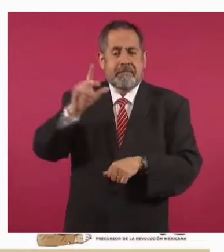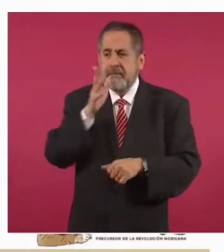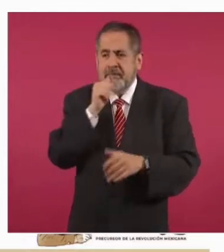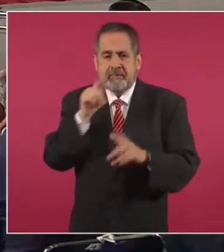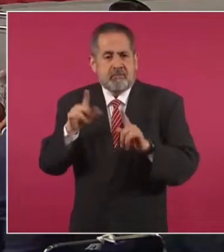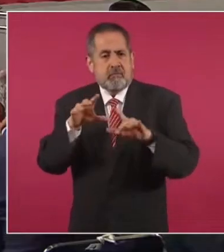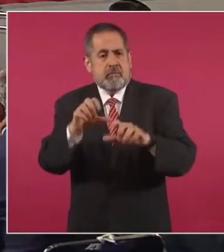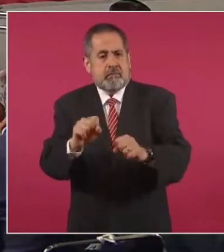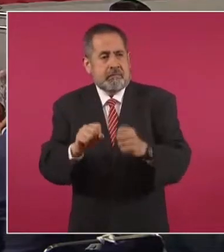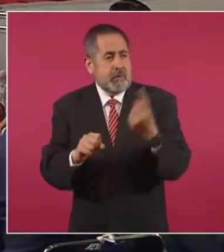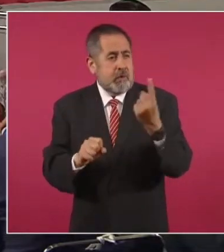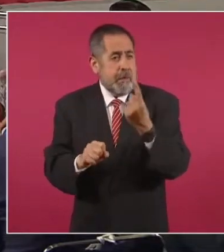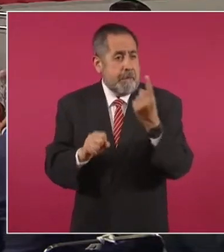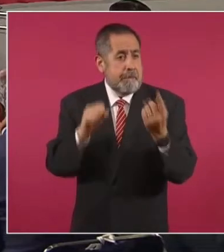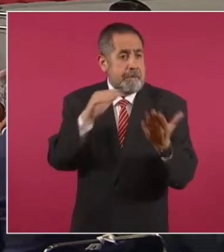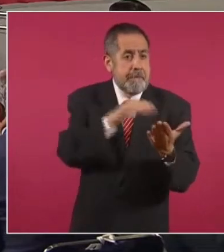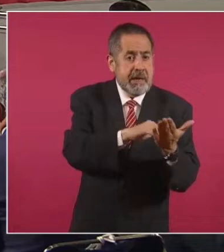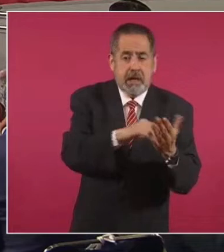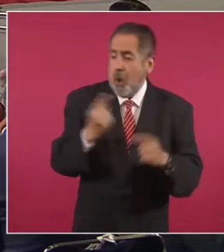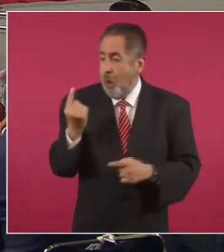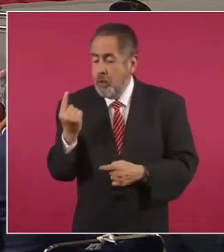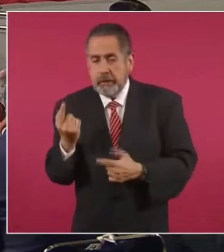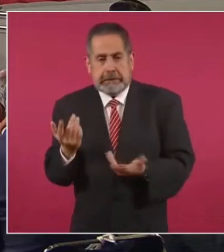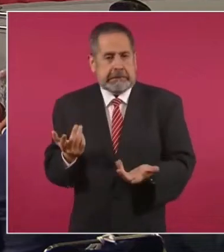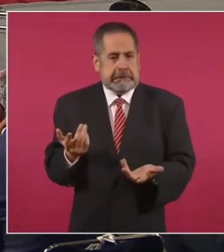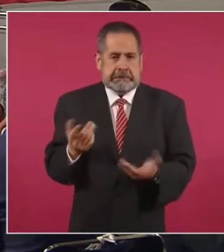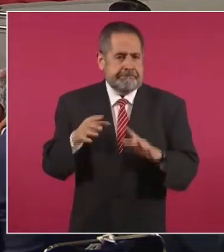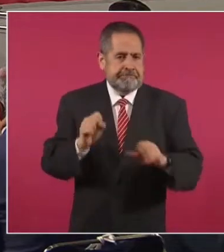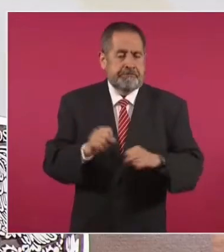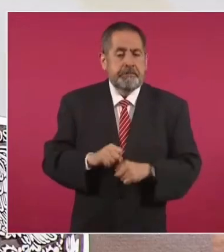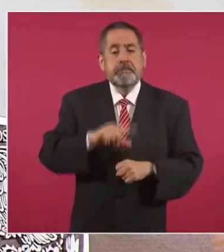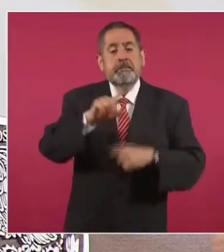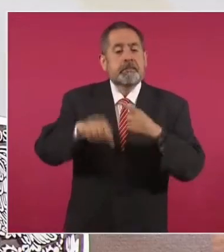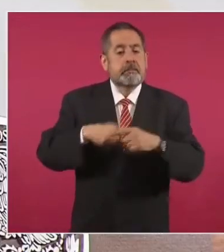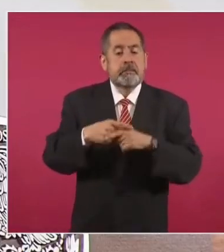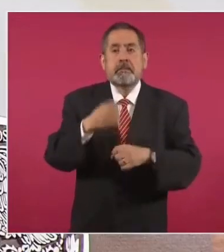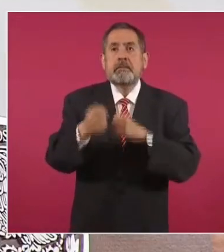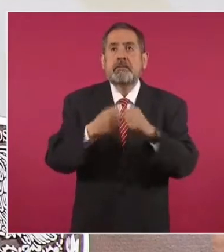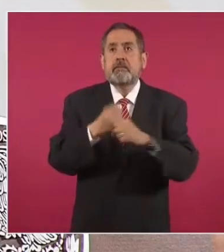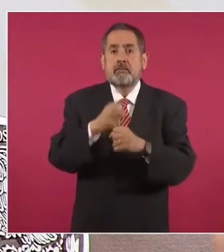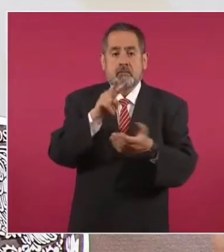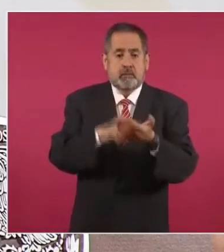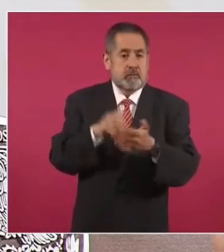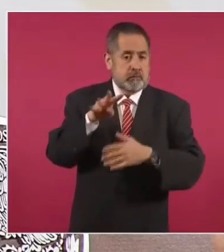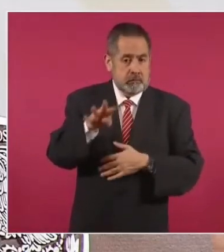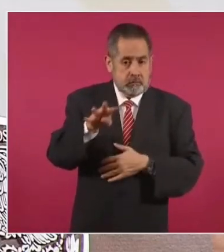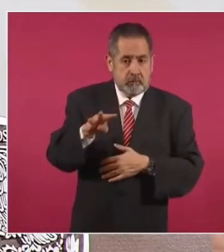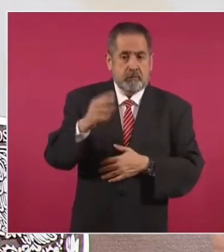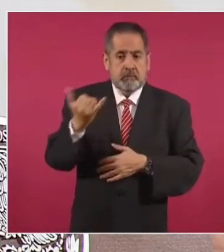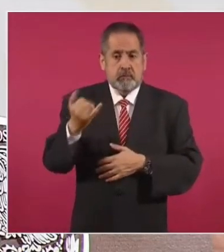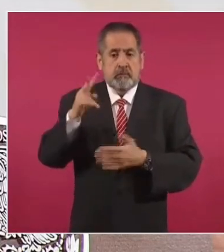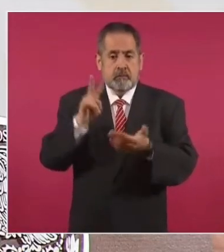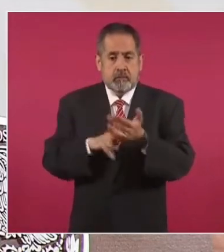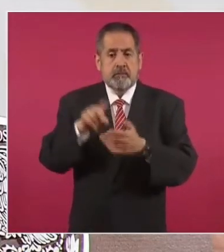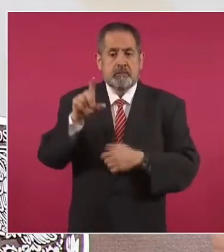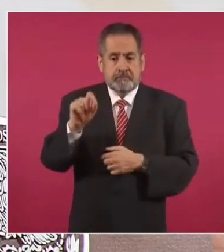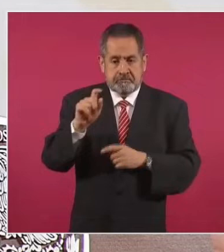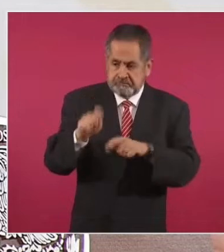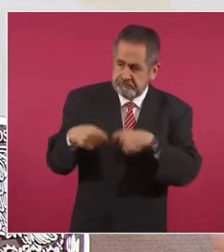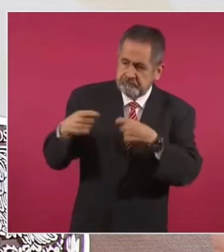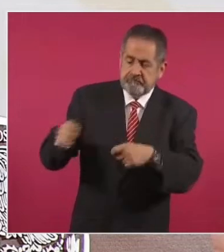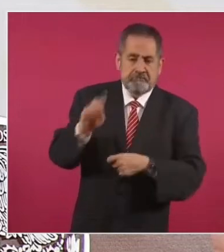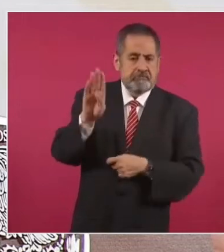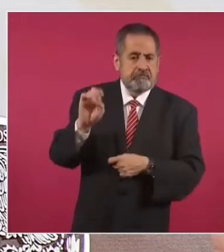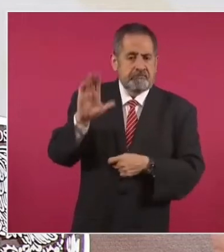poco significativo. A partir de 2019 y en 2020 se empezaron a abrir más becas